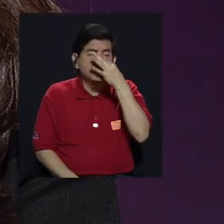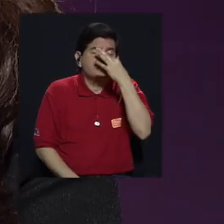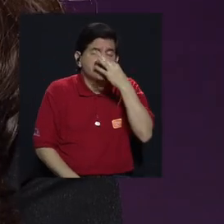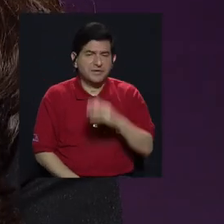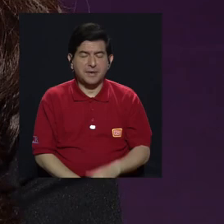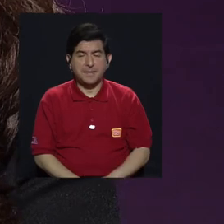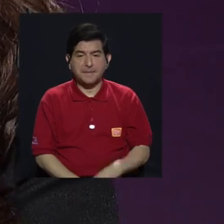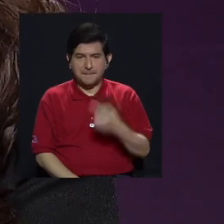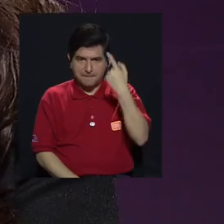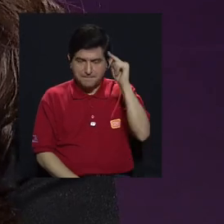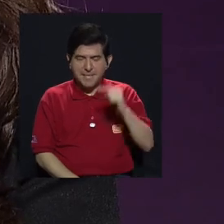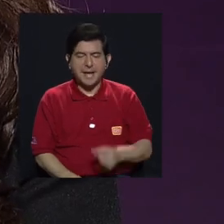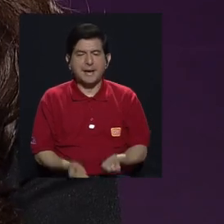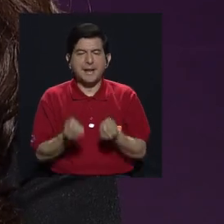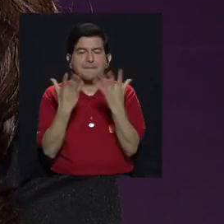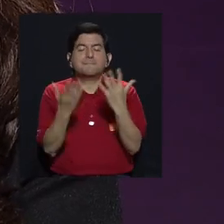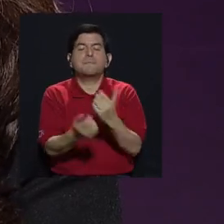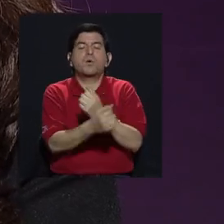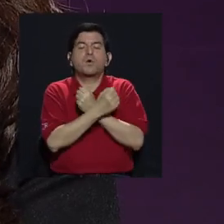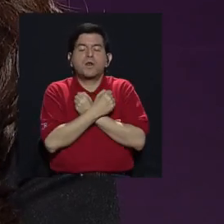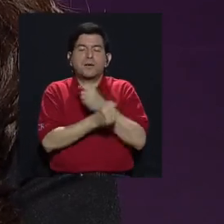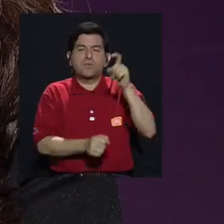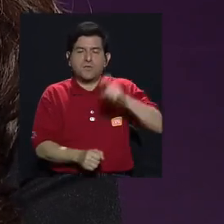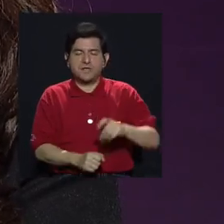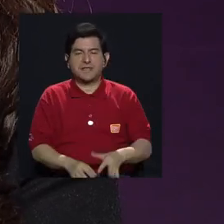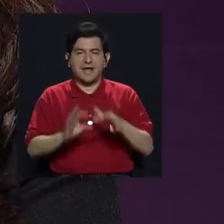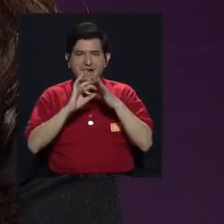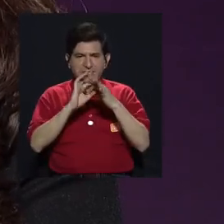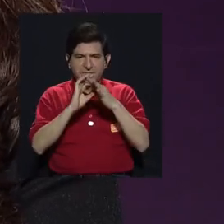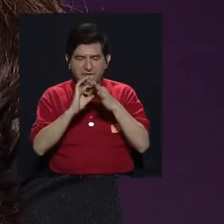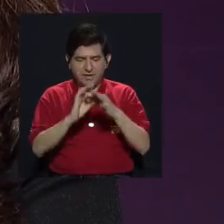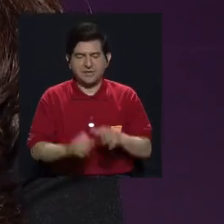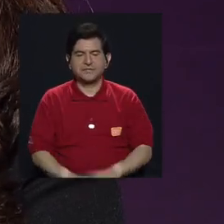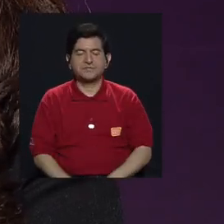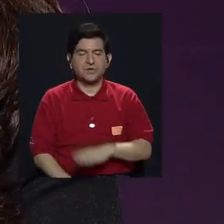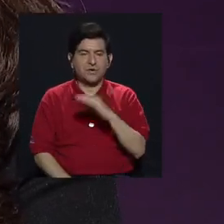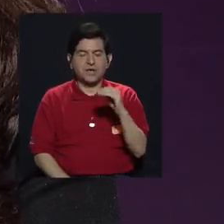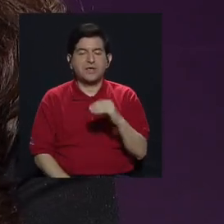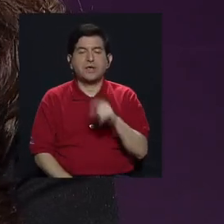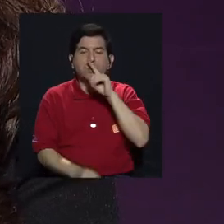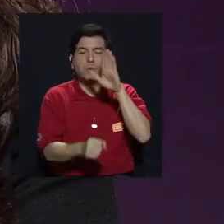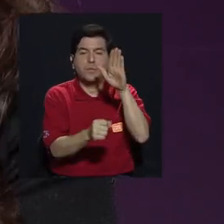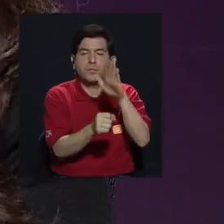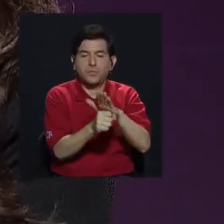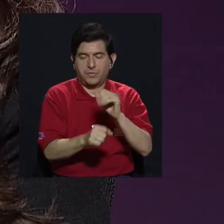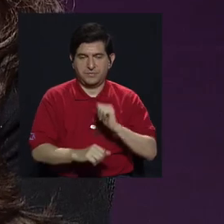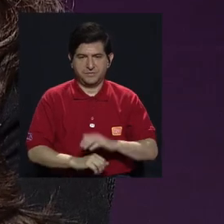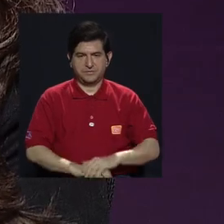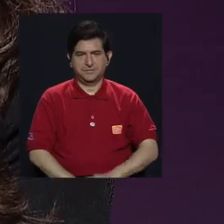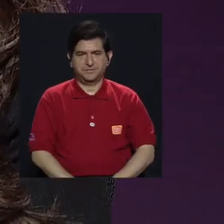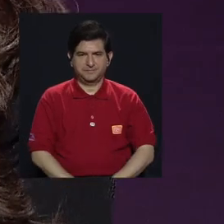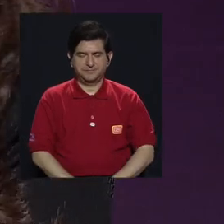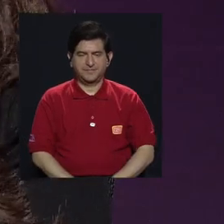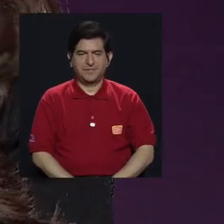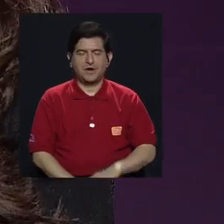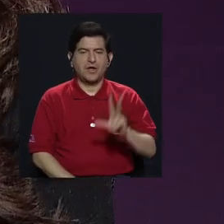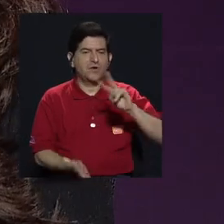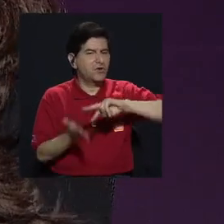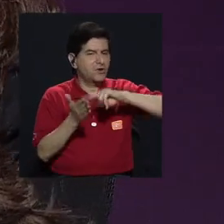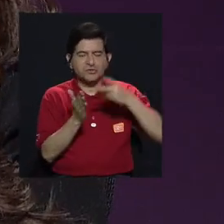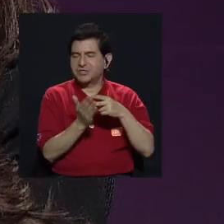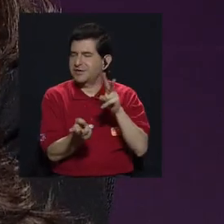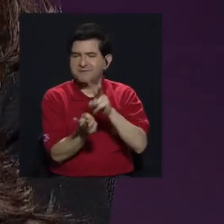que sea poliamor, tienen que haber relaciones de vínculo y de compromiso. O sea, es que poliamor no es